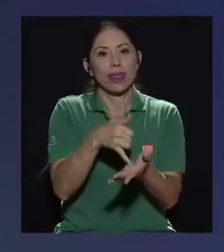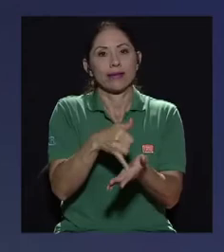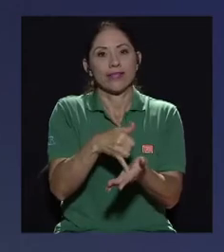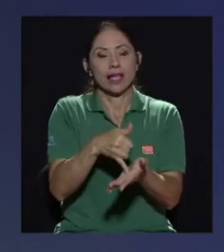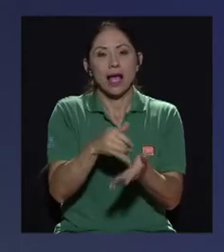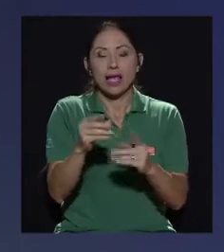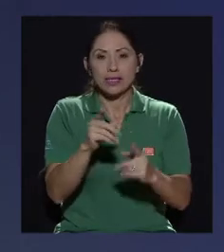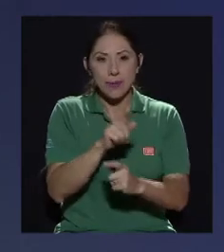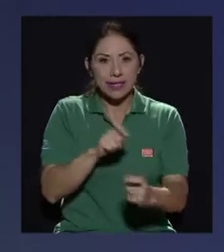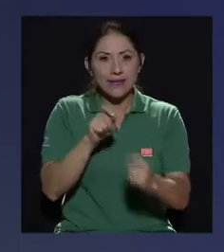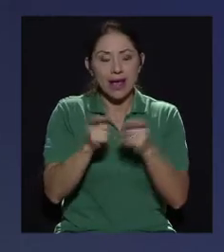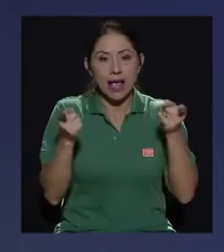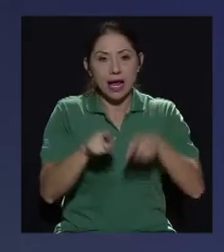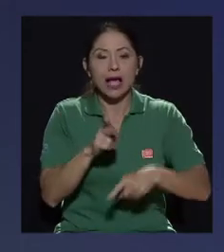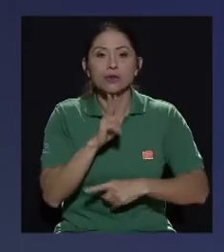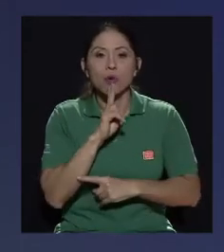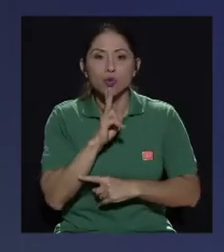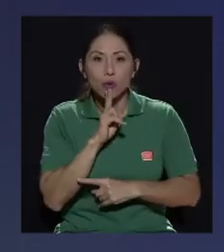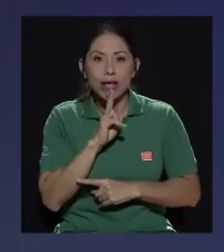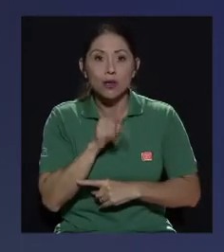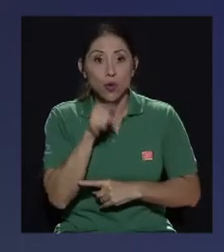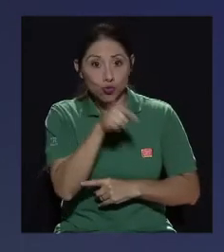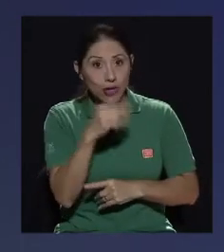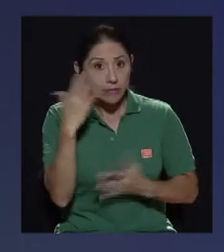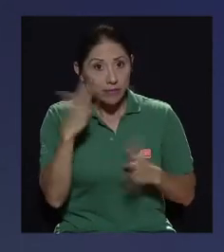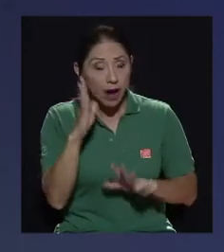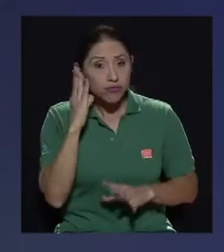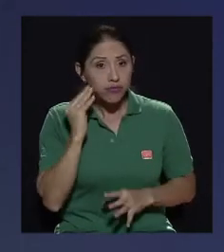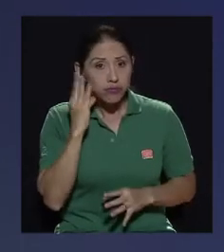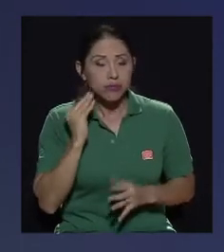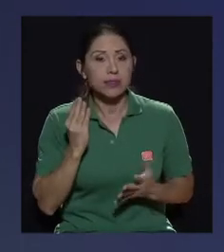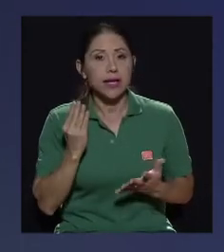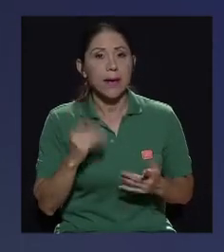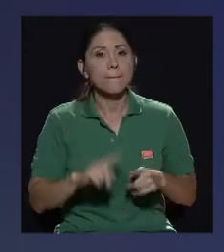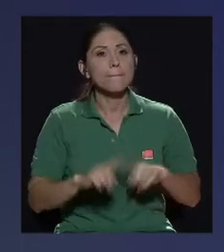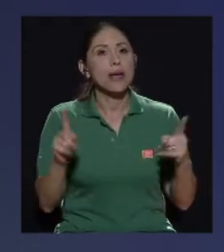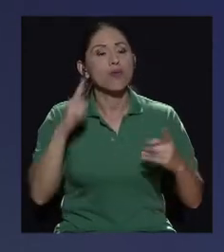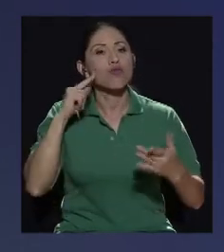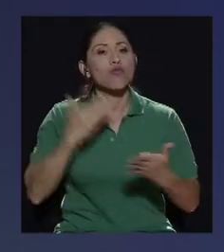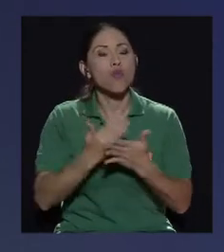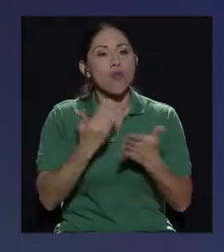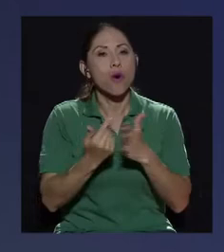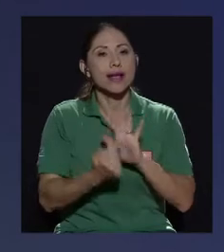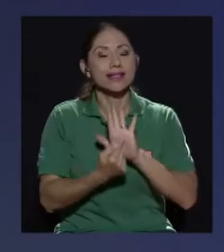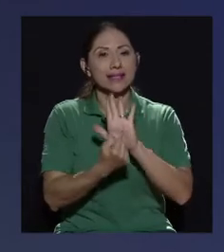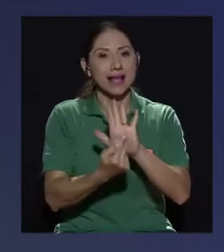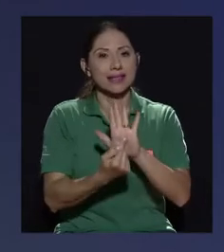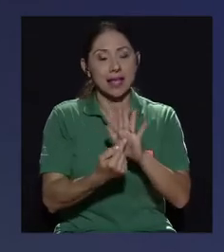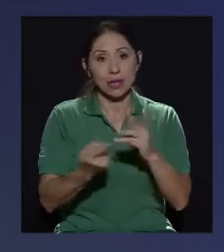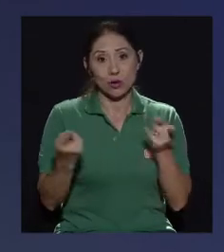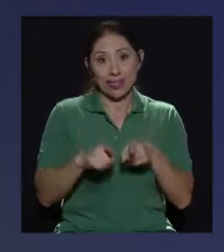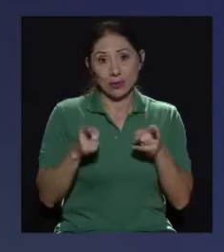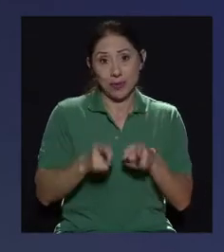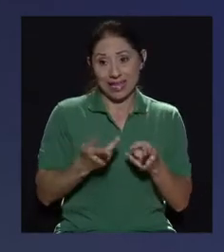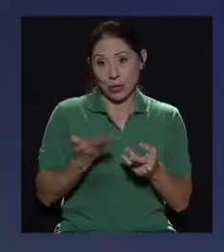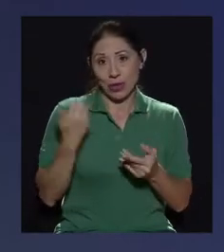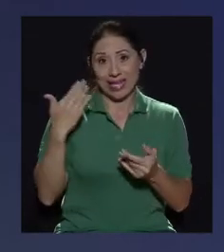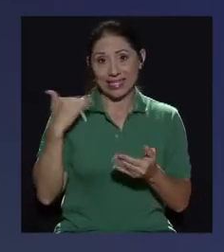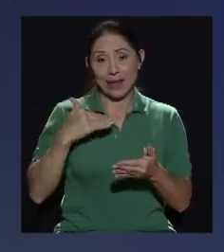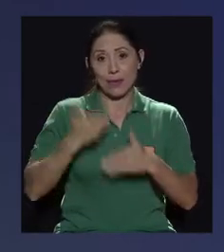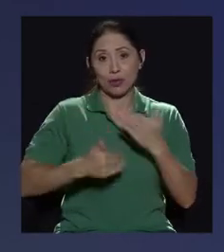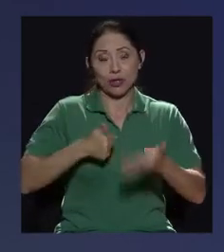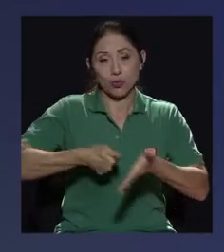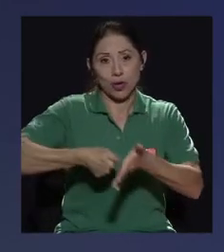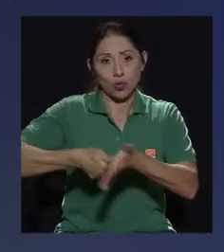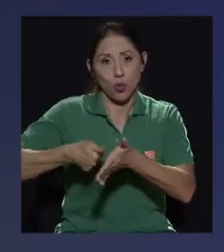específicamente en el caso hondureño es que usted vive una experiencia pero muestras de lo que estamos pasando en este